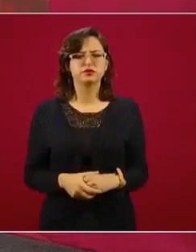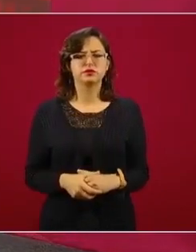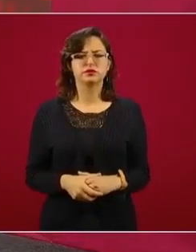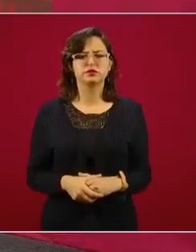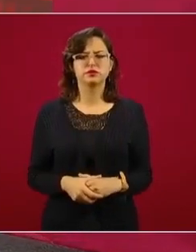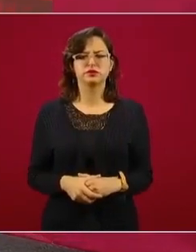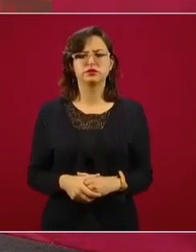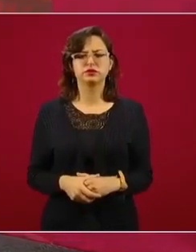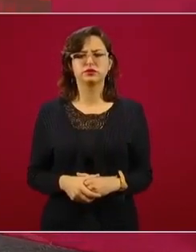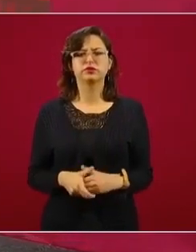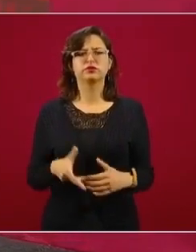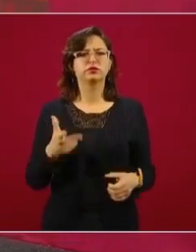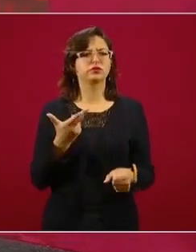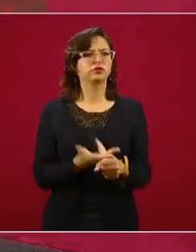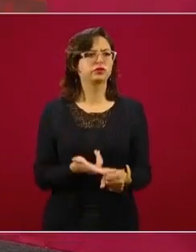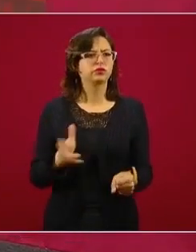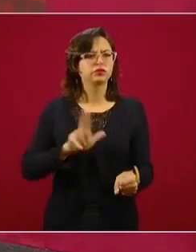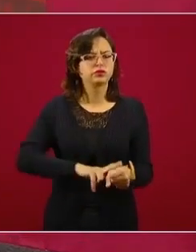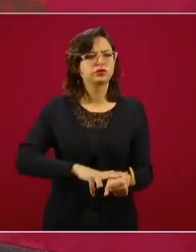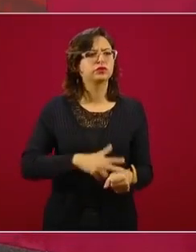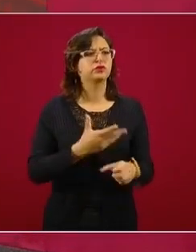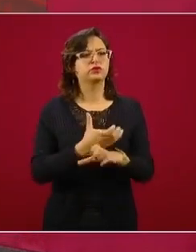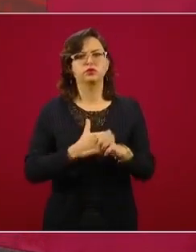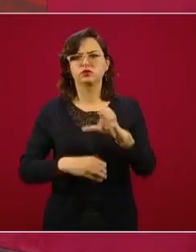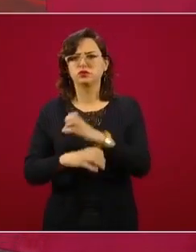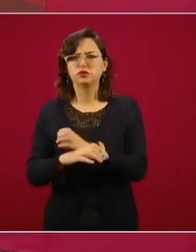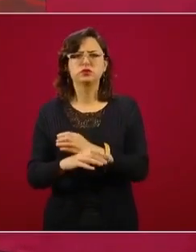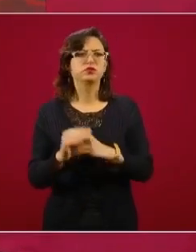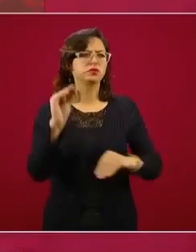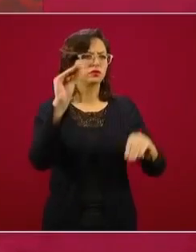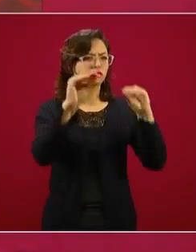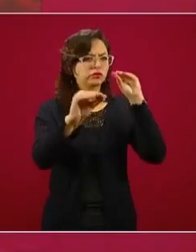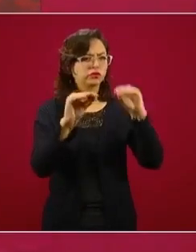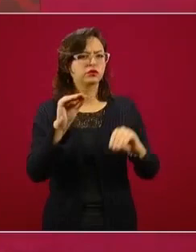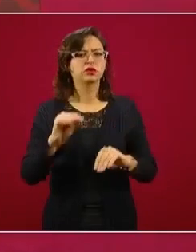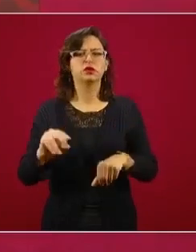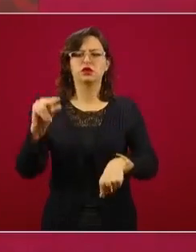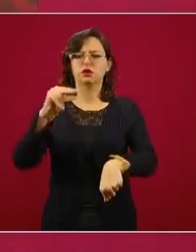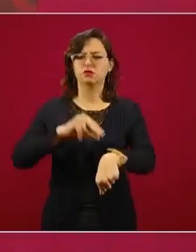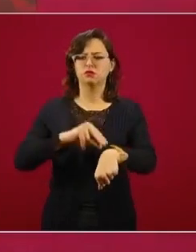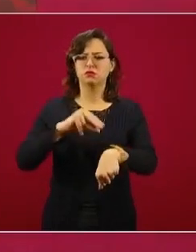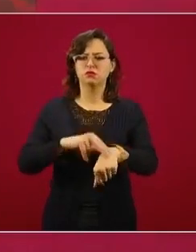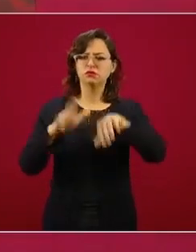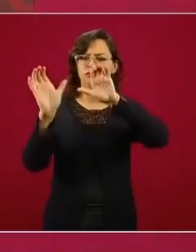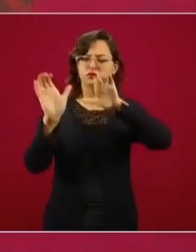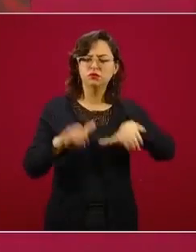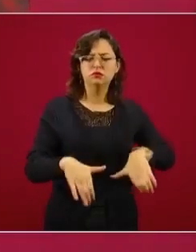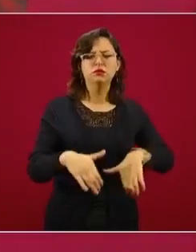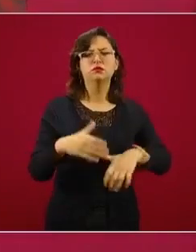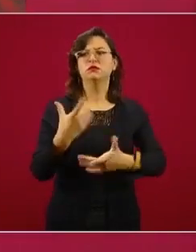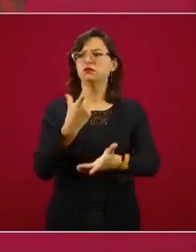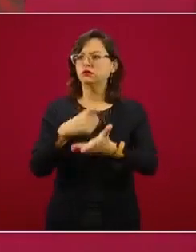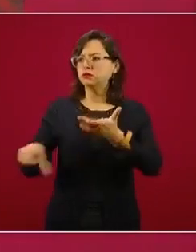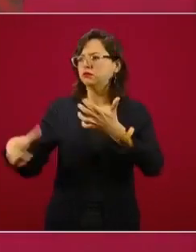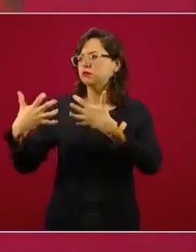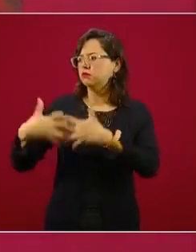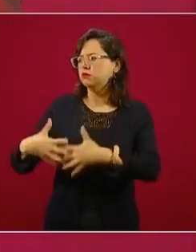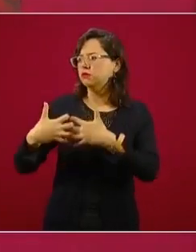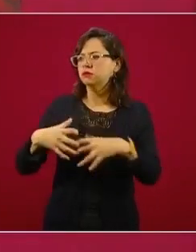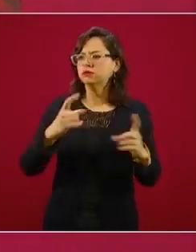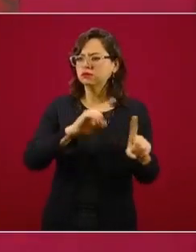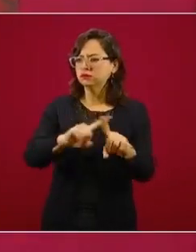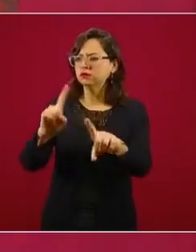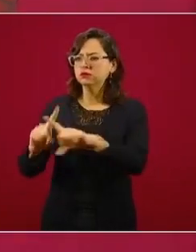para equipar hospitales, para la contratación de médicos, para la compra de equipos.